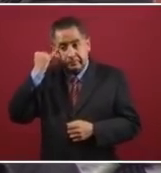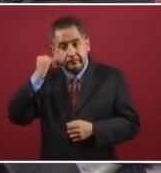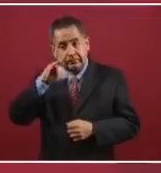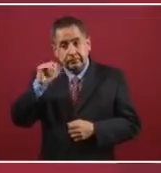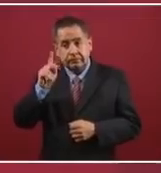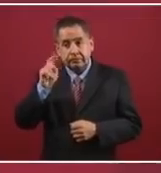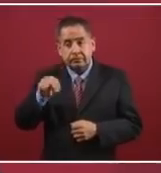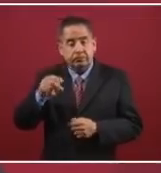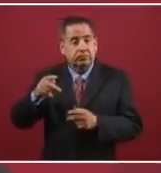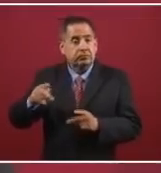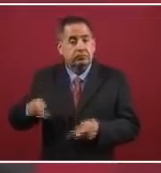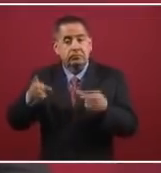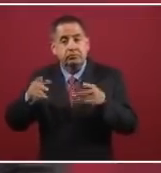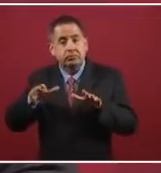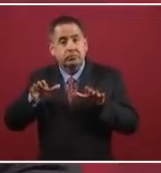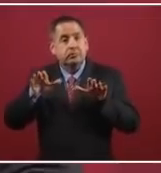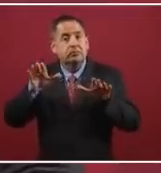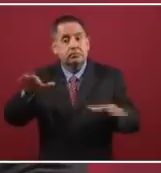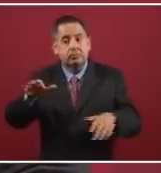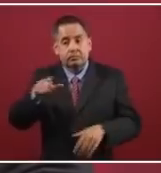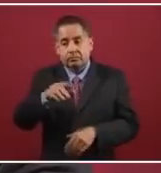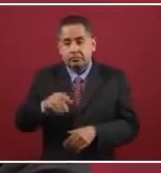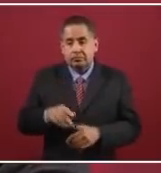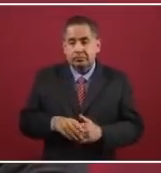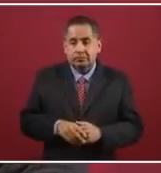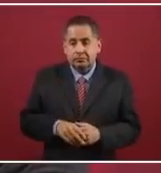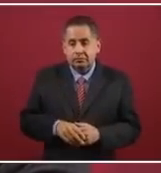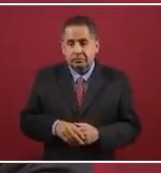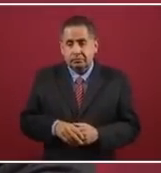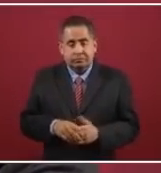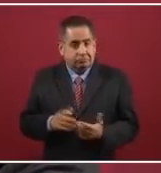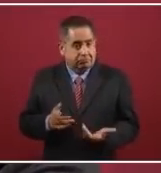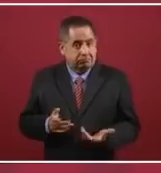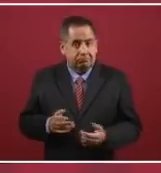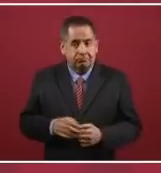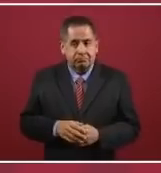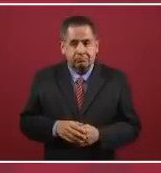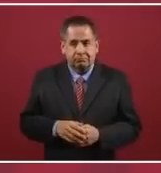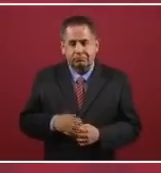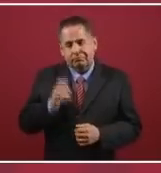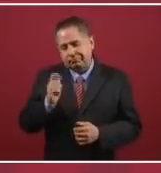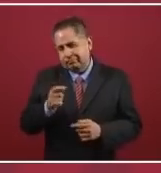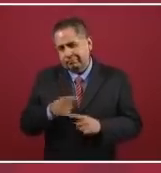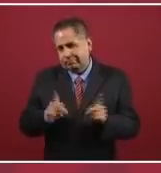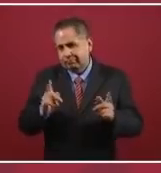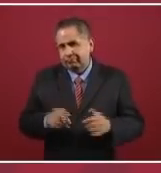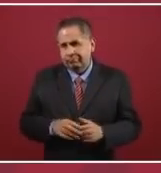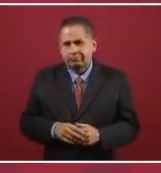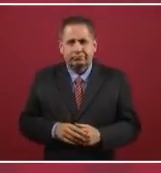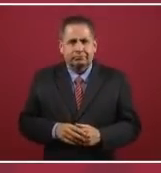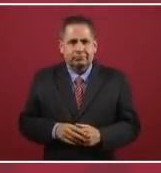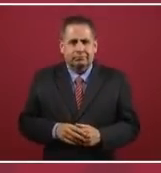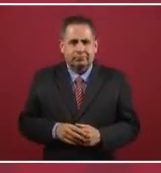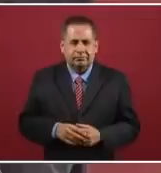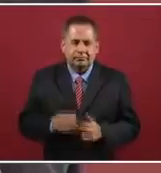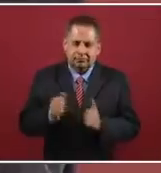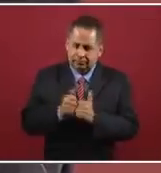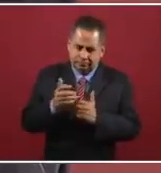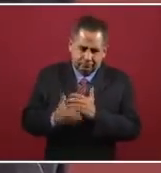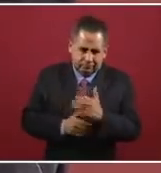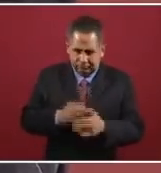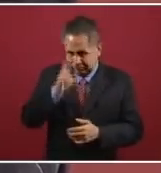están vendiendo un avión presidencial, nada más que, con todo